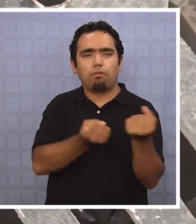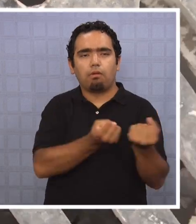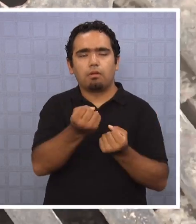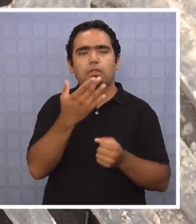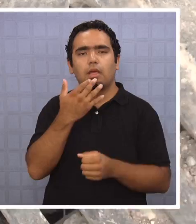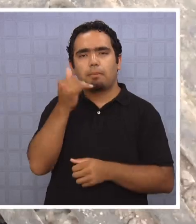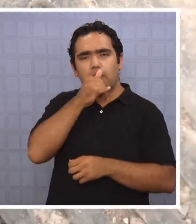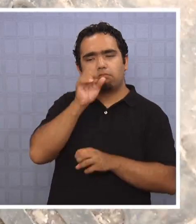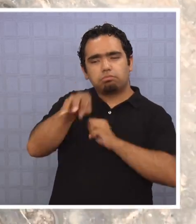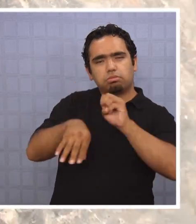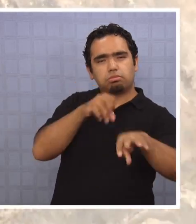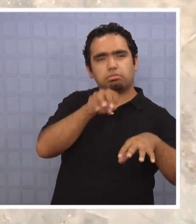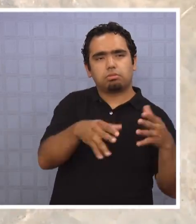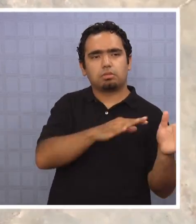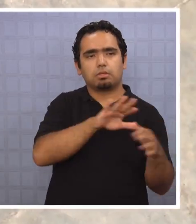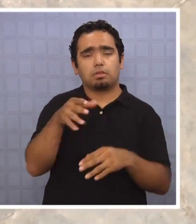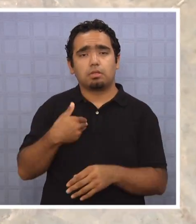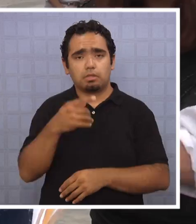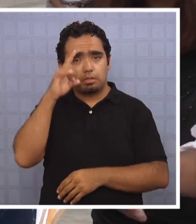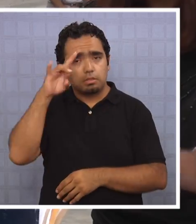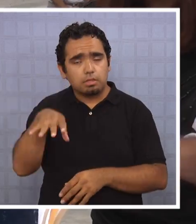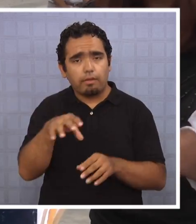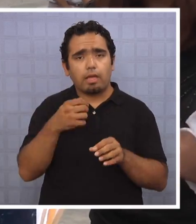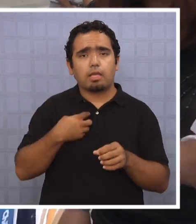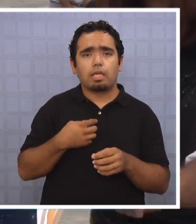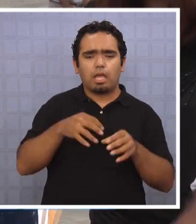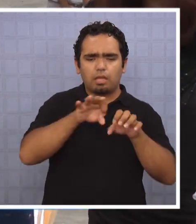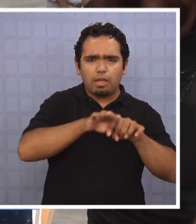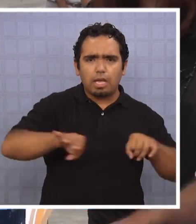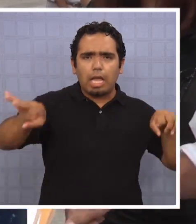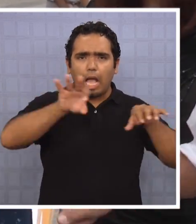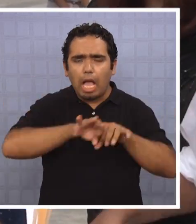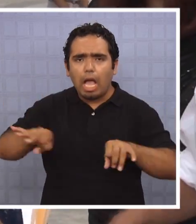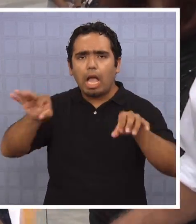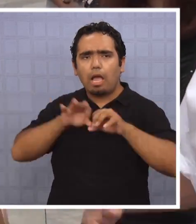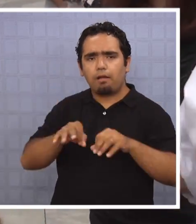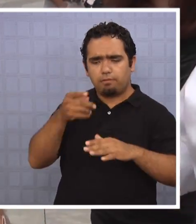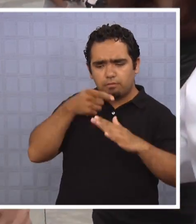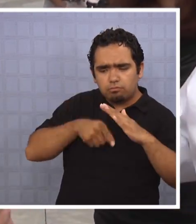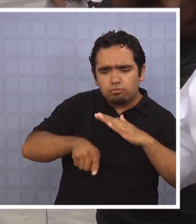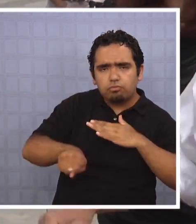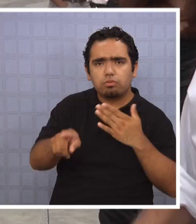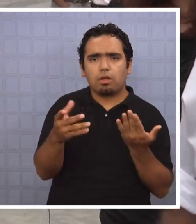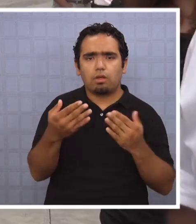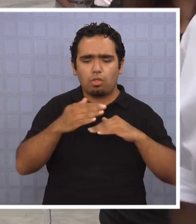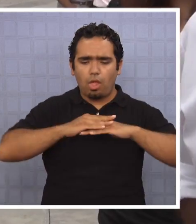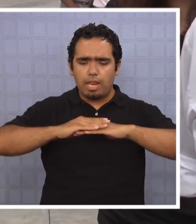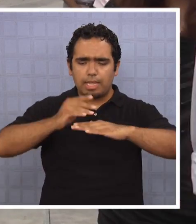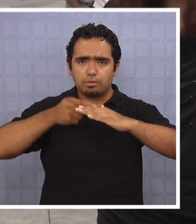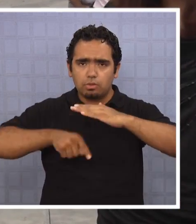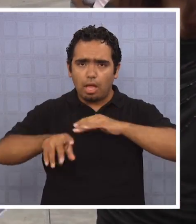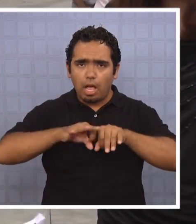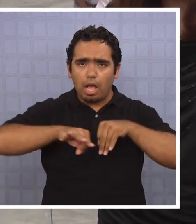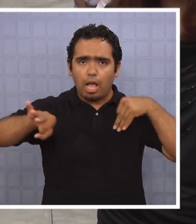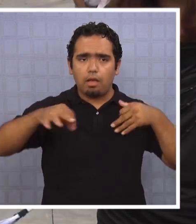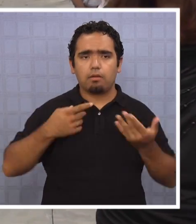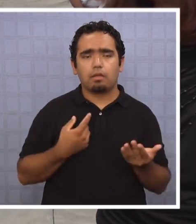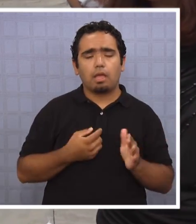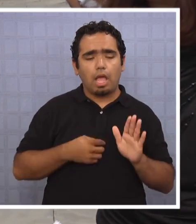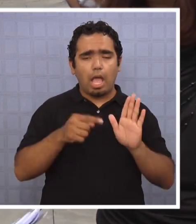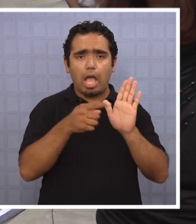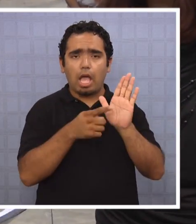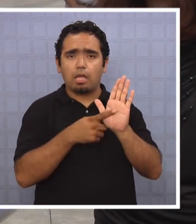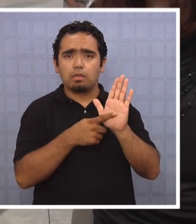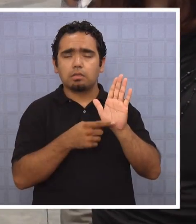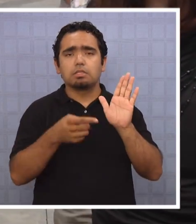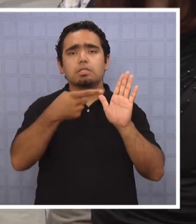vehículos, acumulación de basuras, entre otras molestias. Sabían que acá venía cableado, que venía cosas subterráneas, ellos sabían.